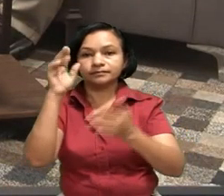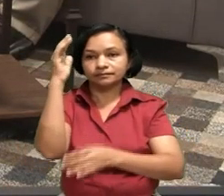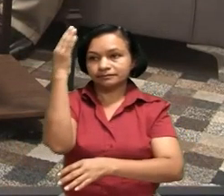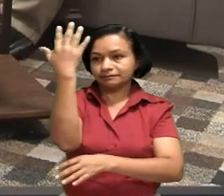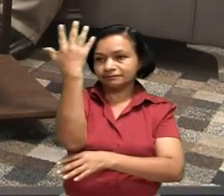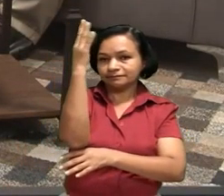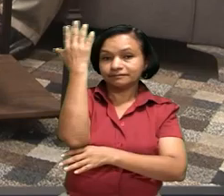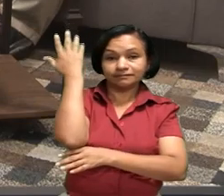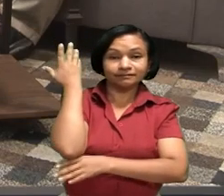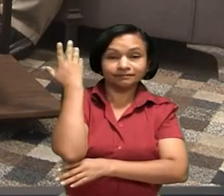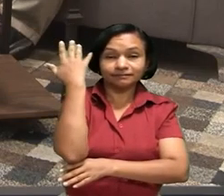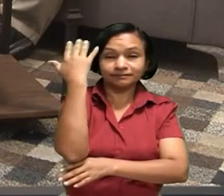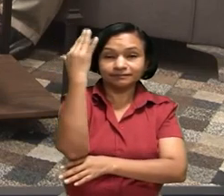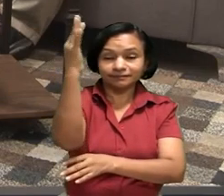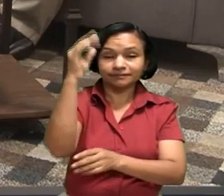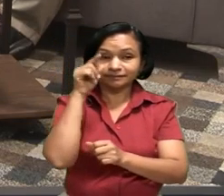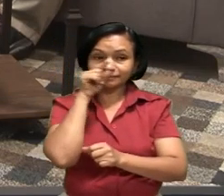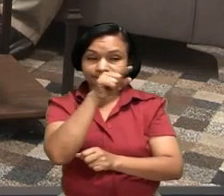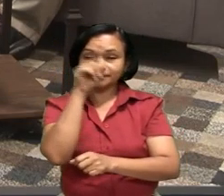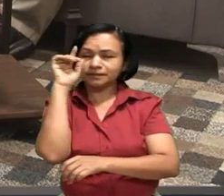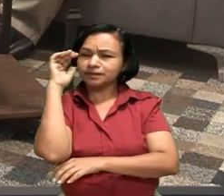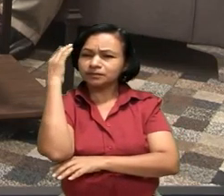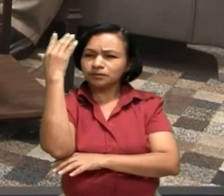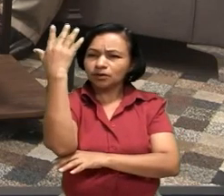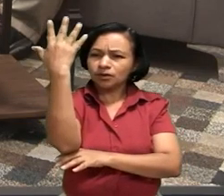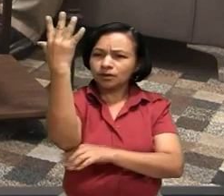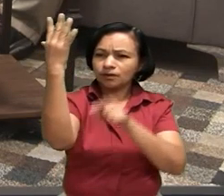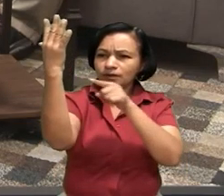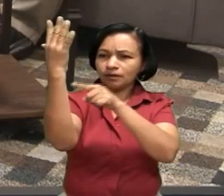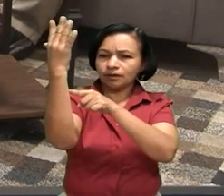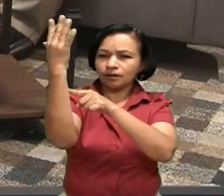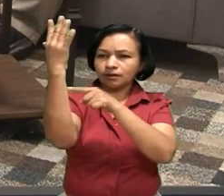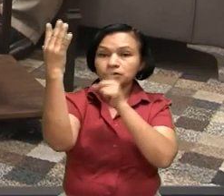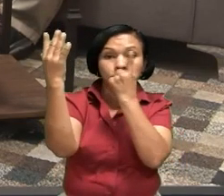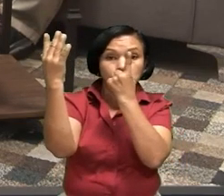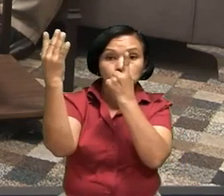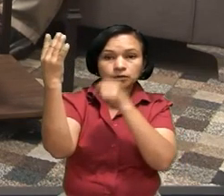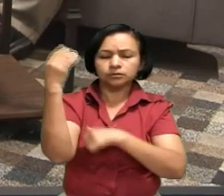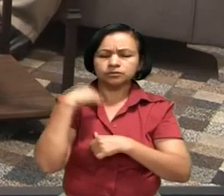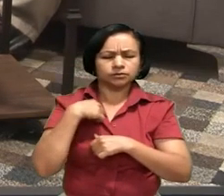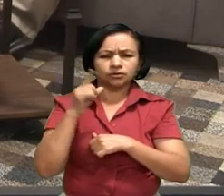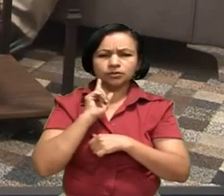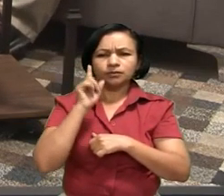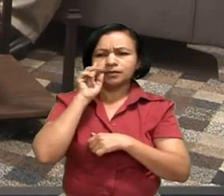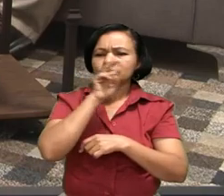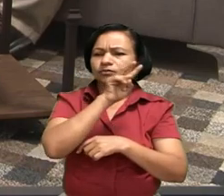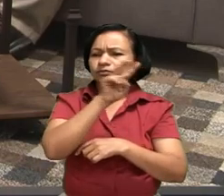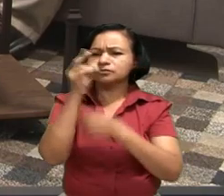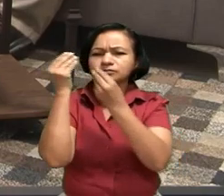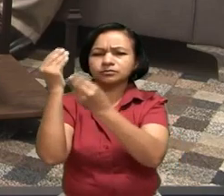bosque vos mirás el árbol pero yo veo el bosque desgraciadamente